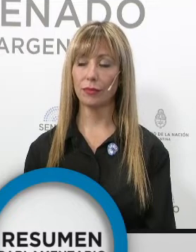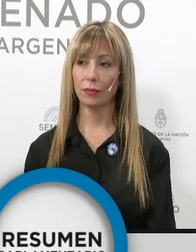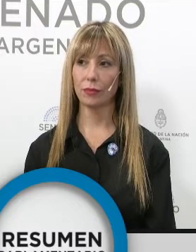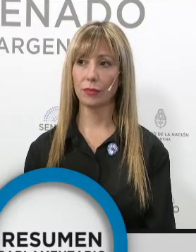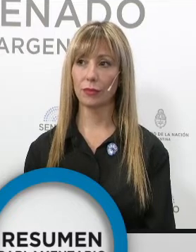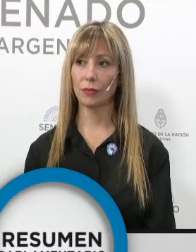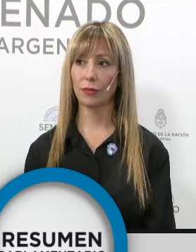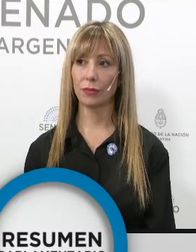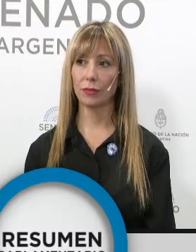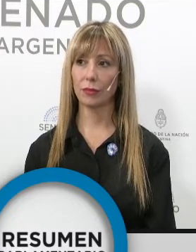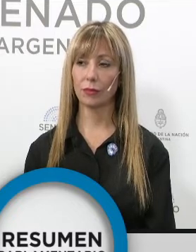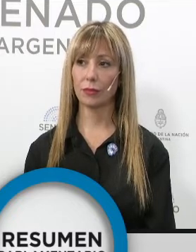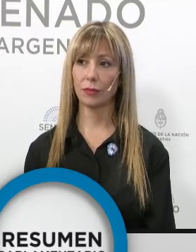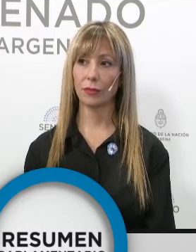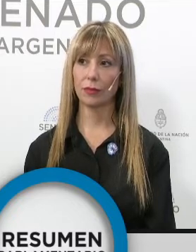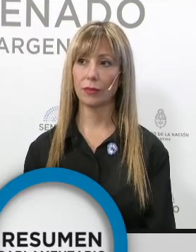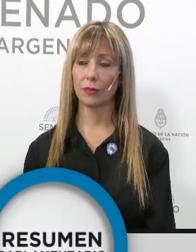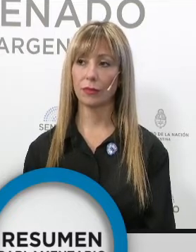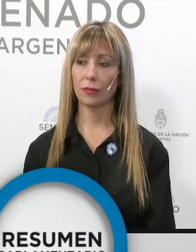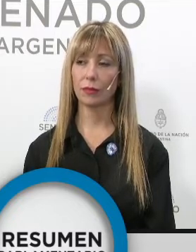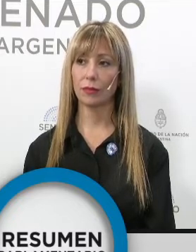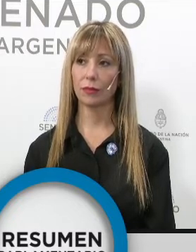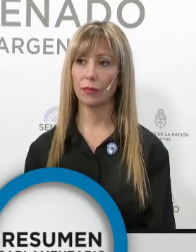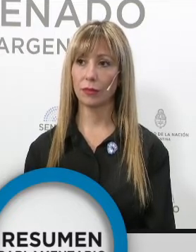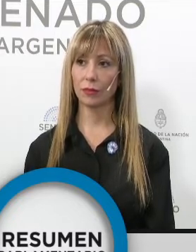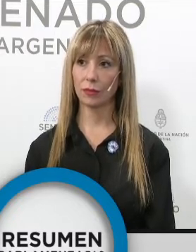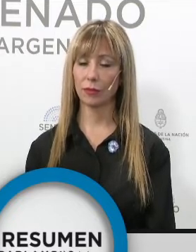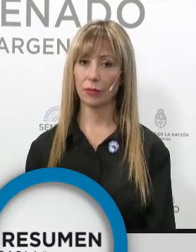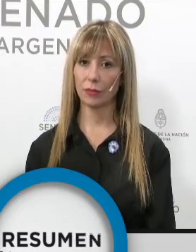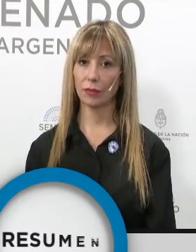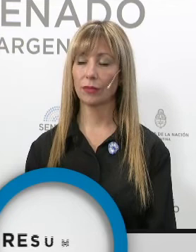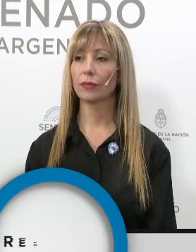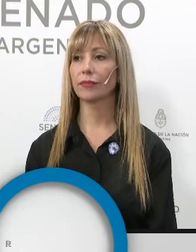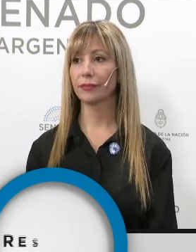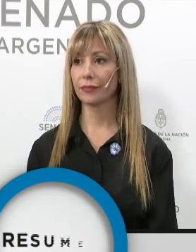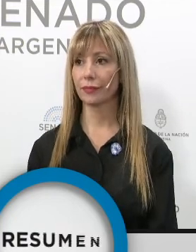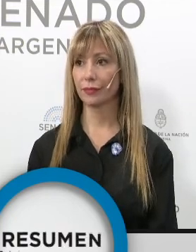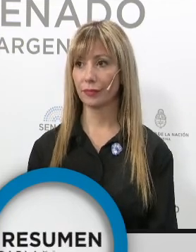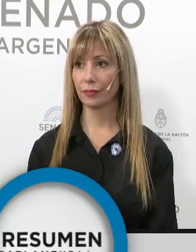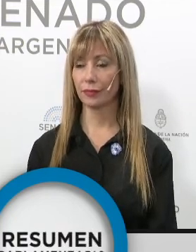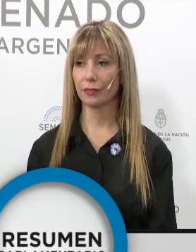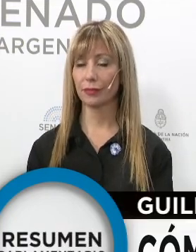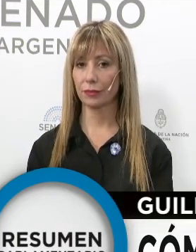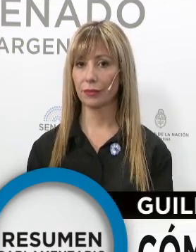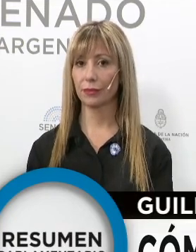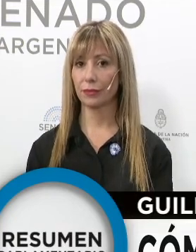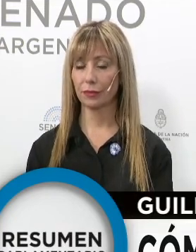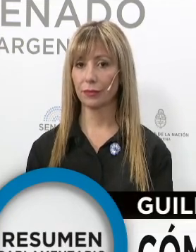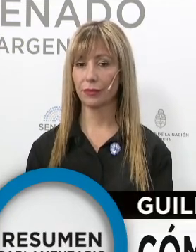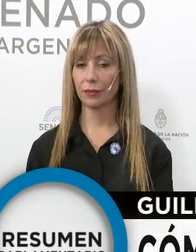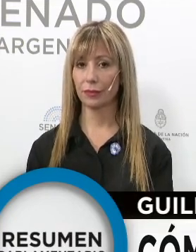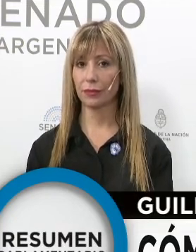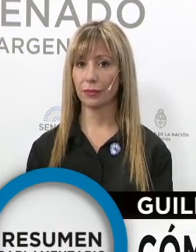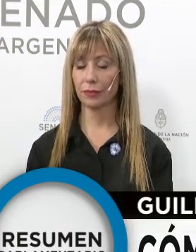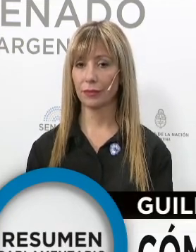al seno de la discusión en la legislatura provincial. Bueno, creo que las discusiones a nivel provincial y en el Senado de la Nación no